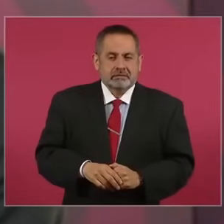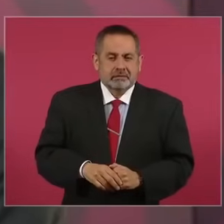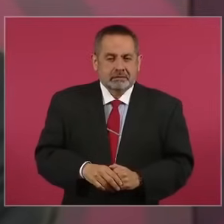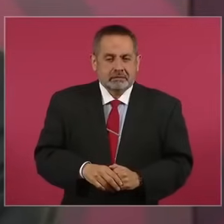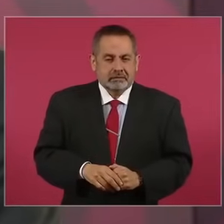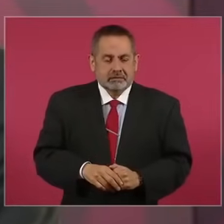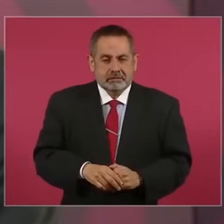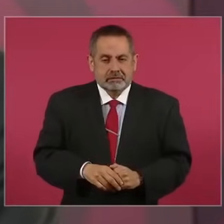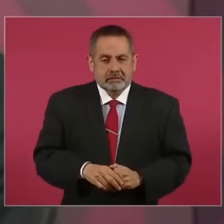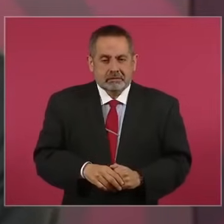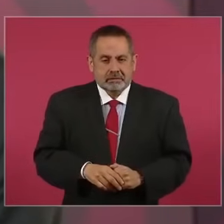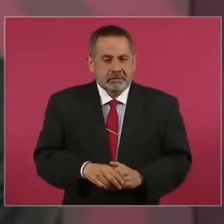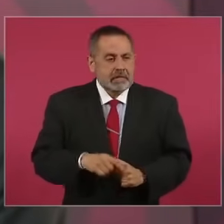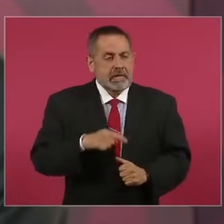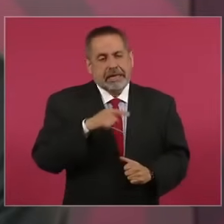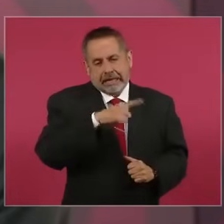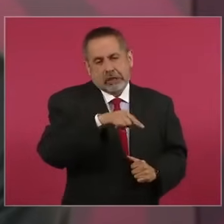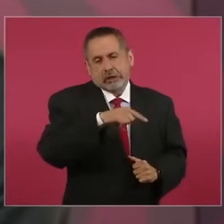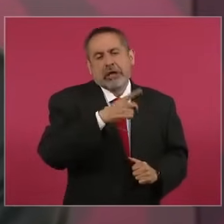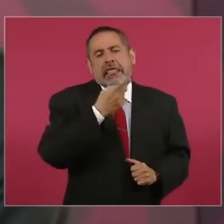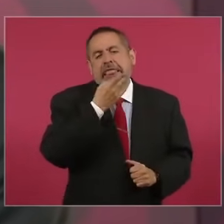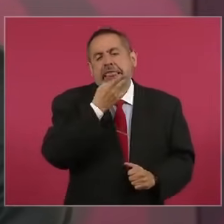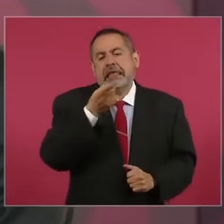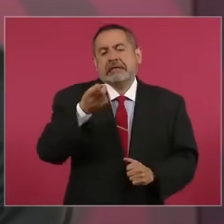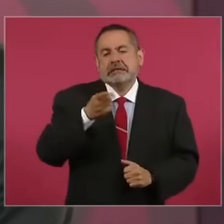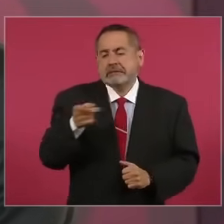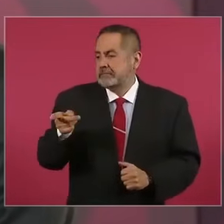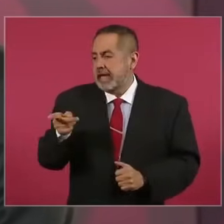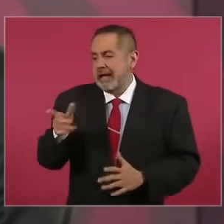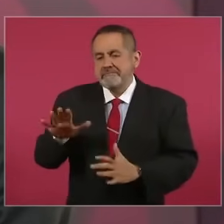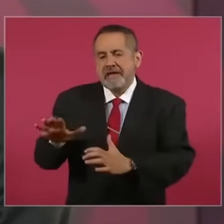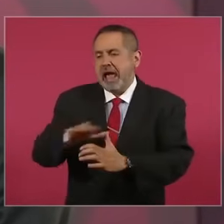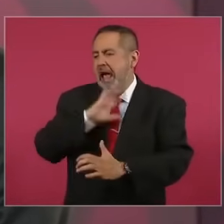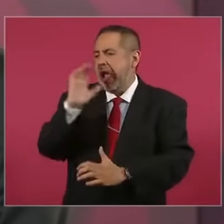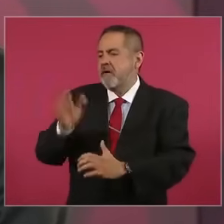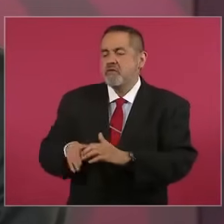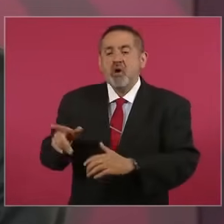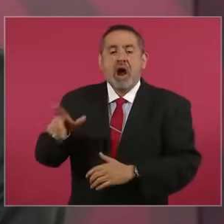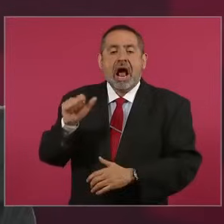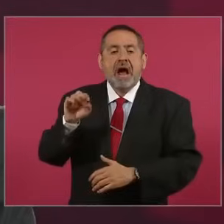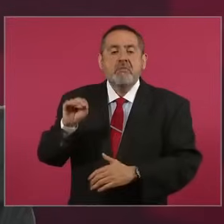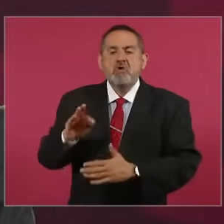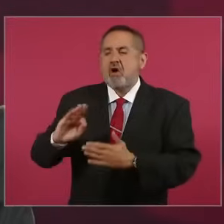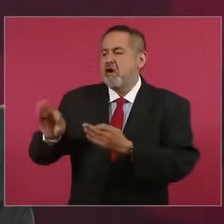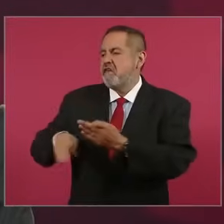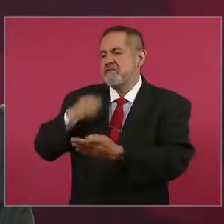ellos insinúan de que se acabó todo.